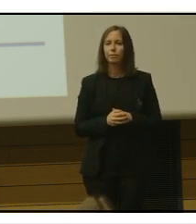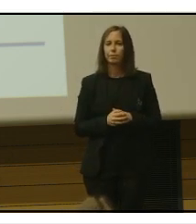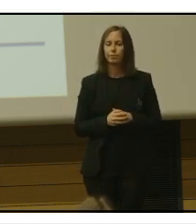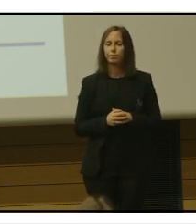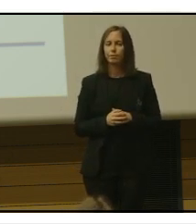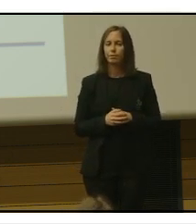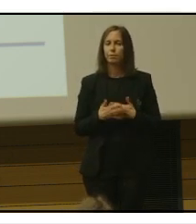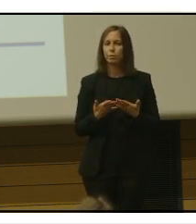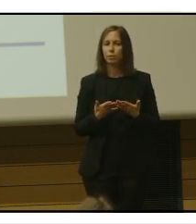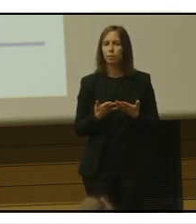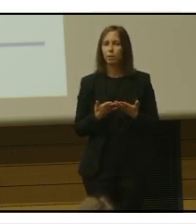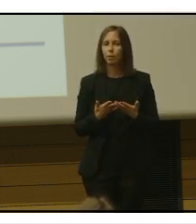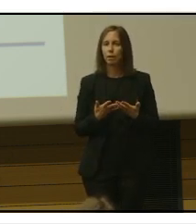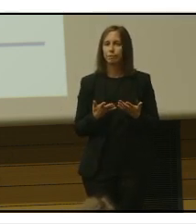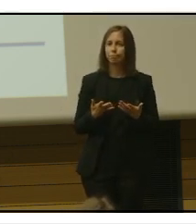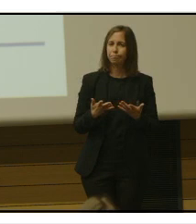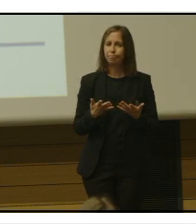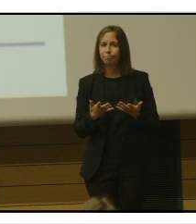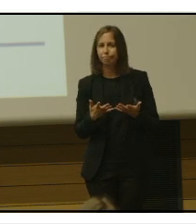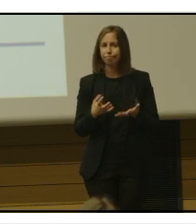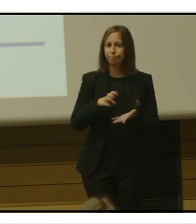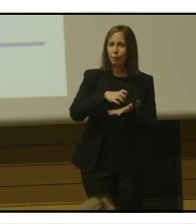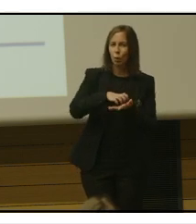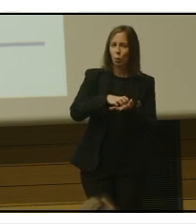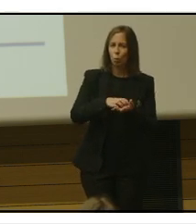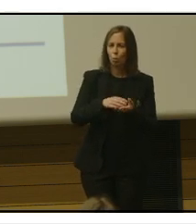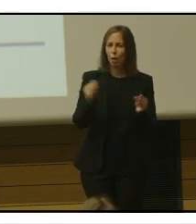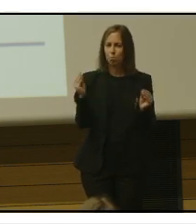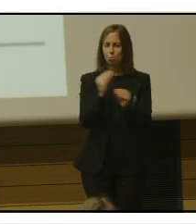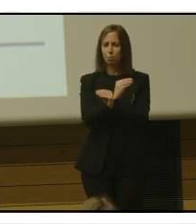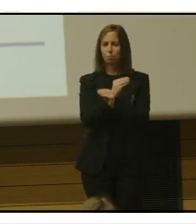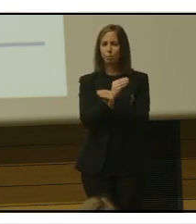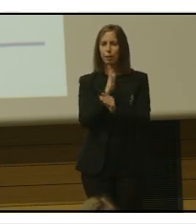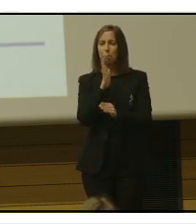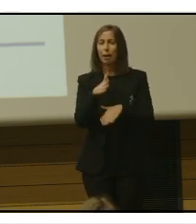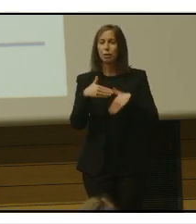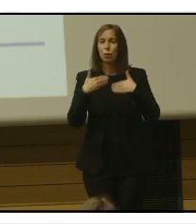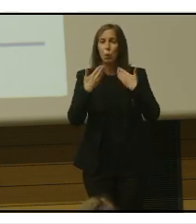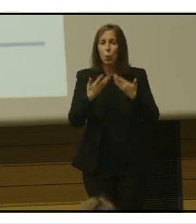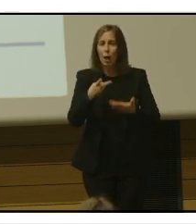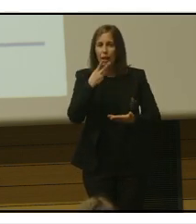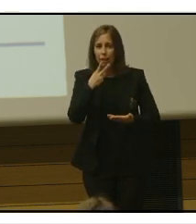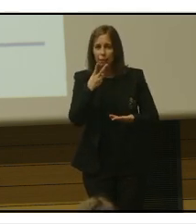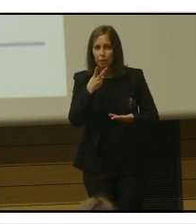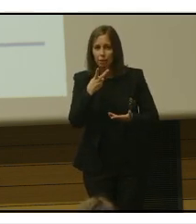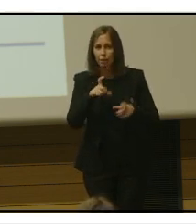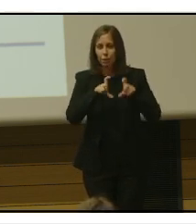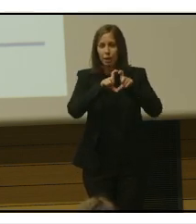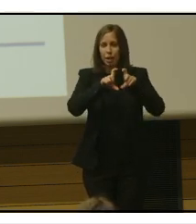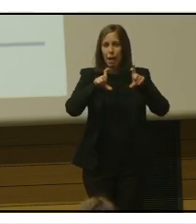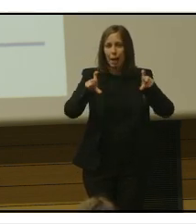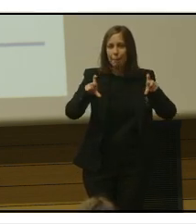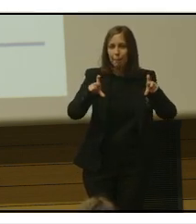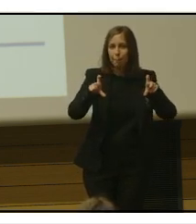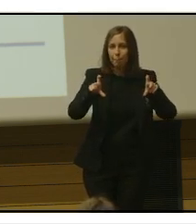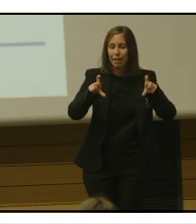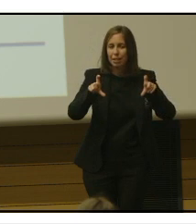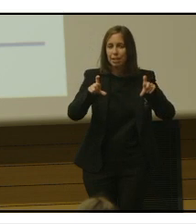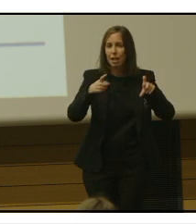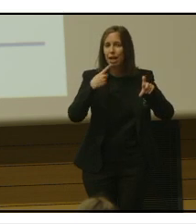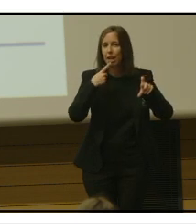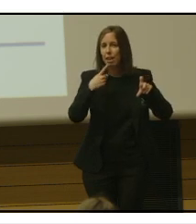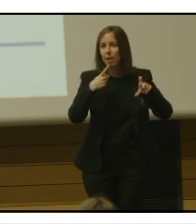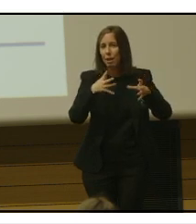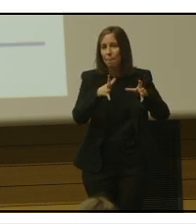está, bueno, pues toda esta controversia del impacto que tiene pues una compañía que tiene, bueno, pues que